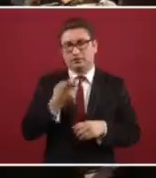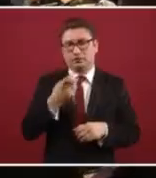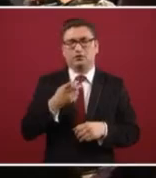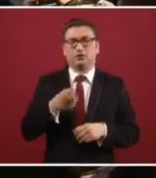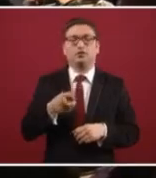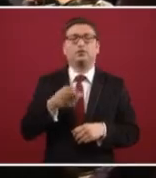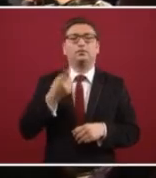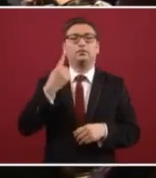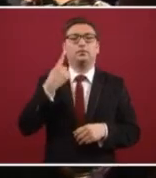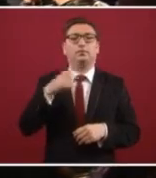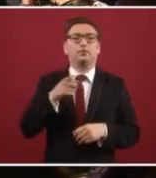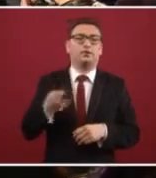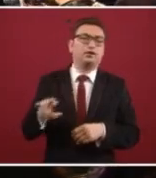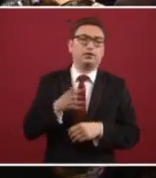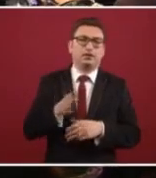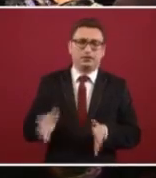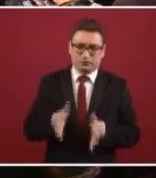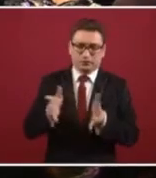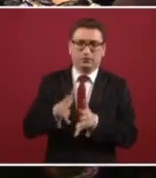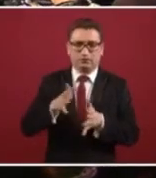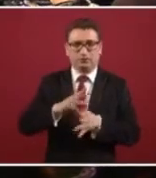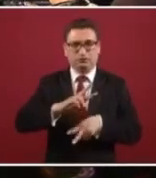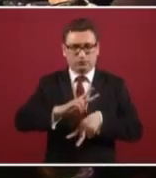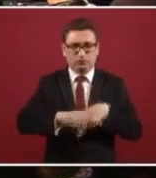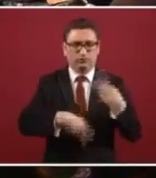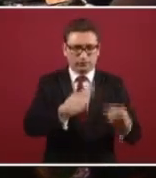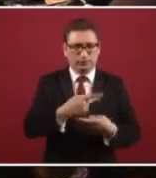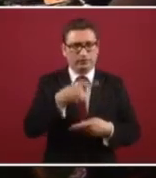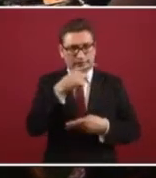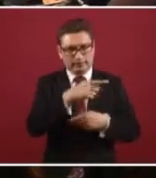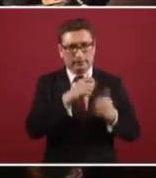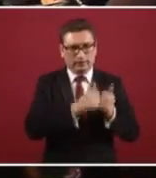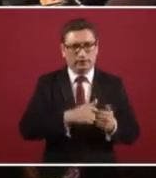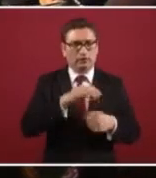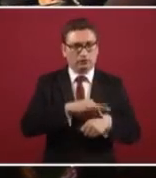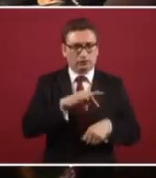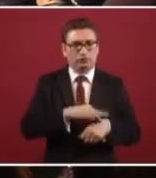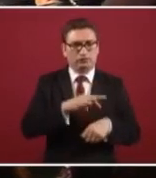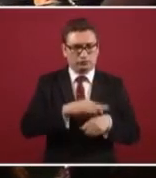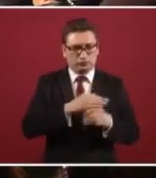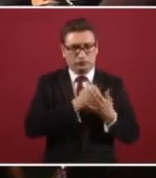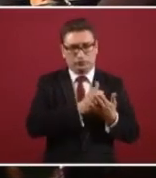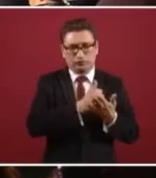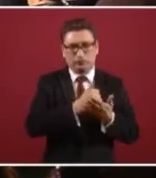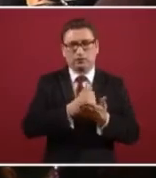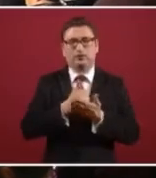forma de estimular de que vayan hablar